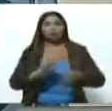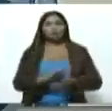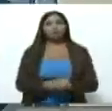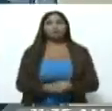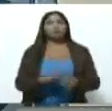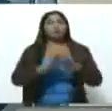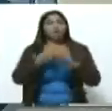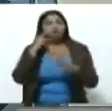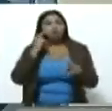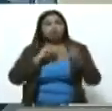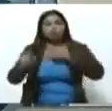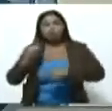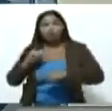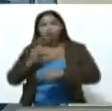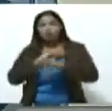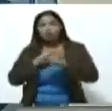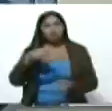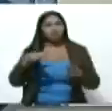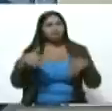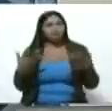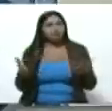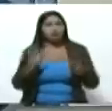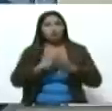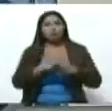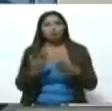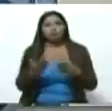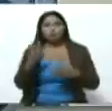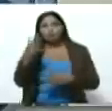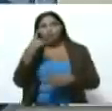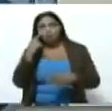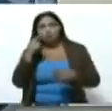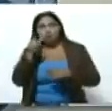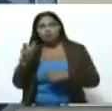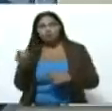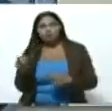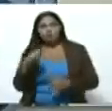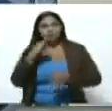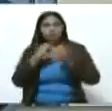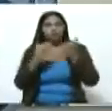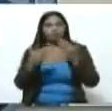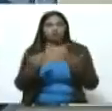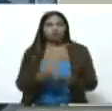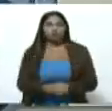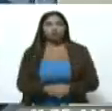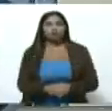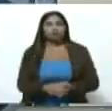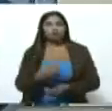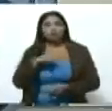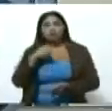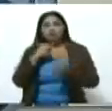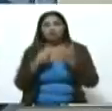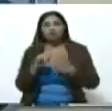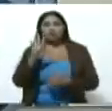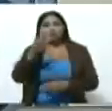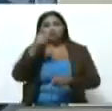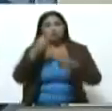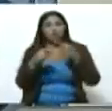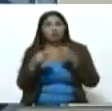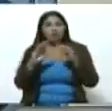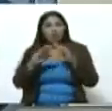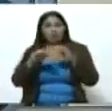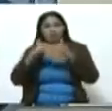porque es una condenatoria importante. La audiencia culminó a las 5:30 de la